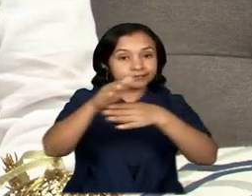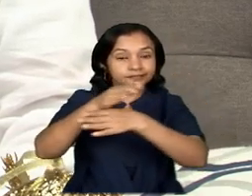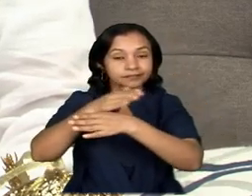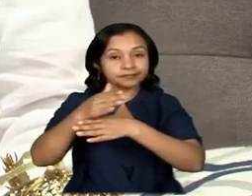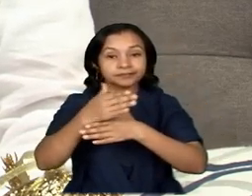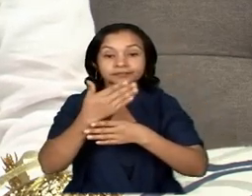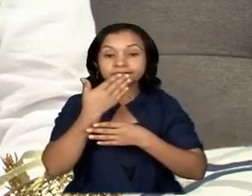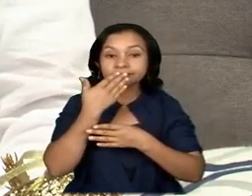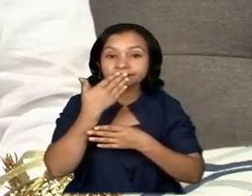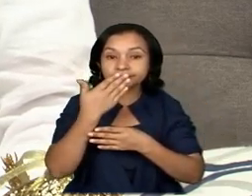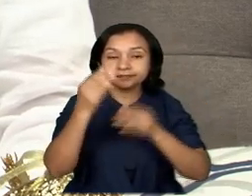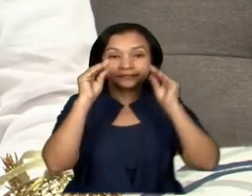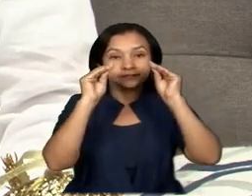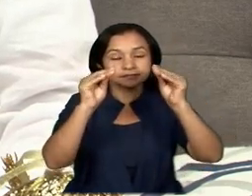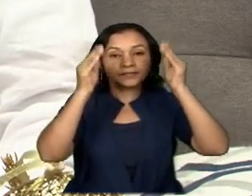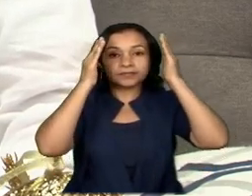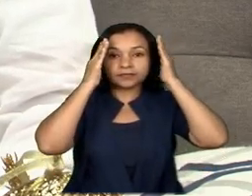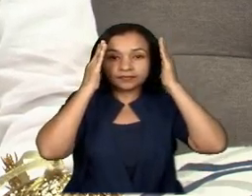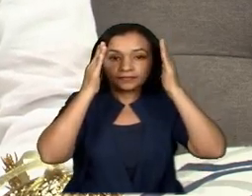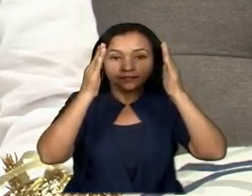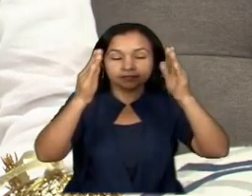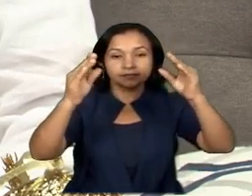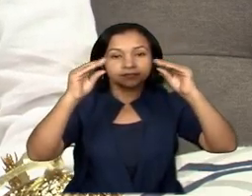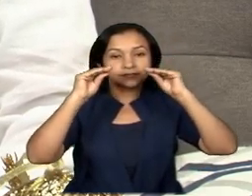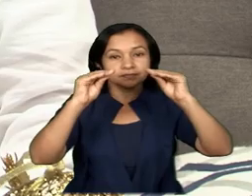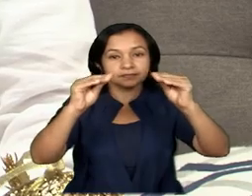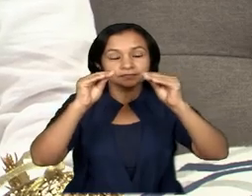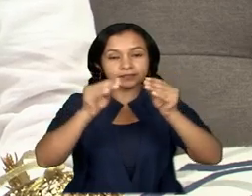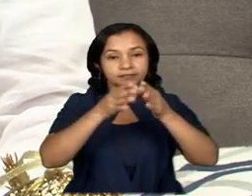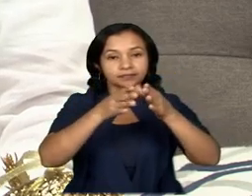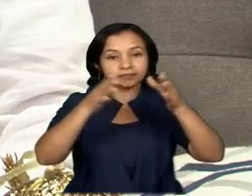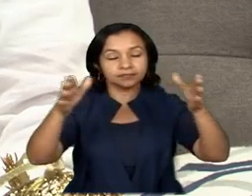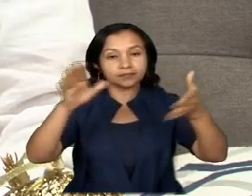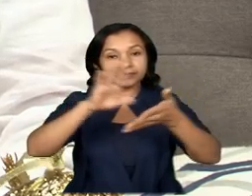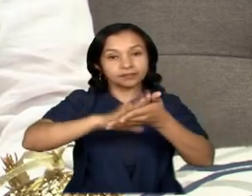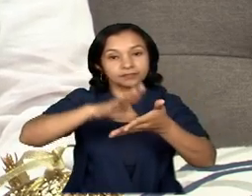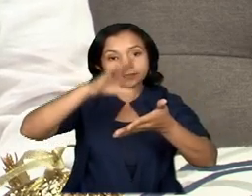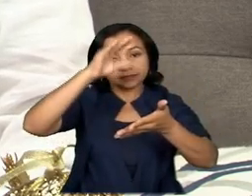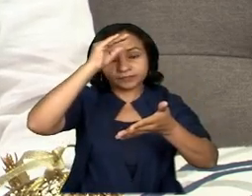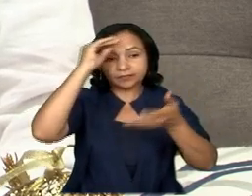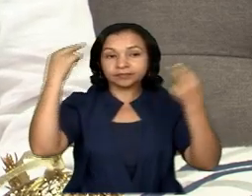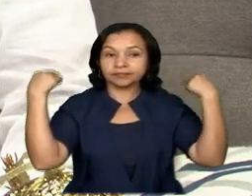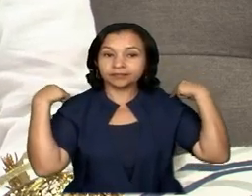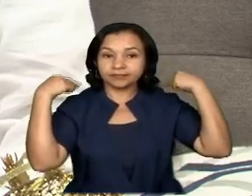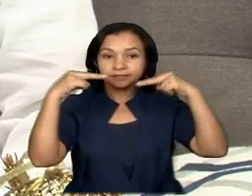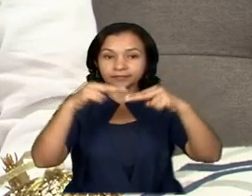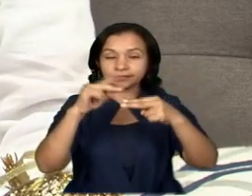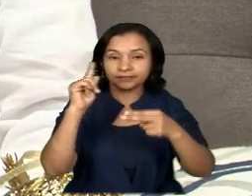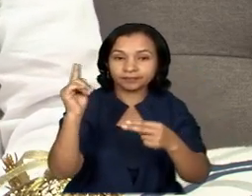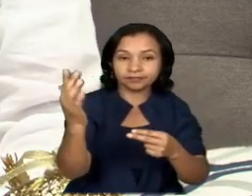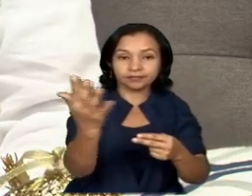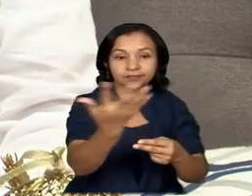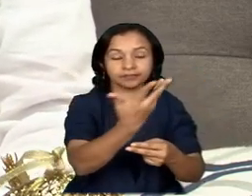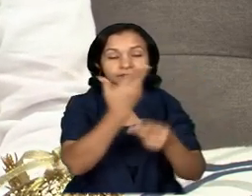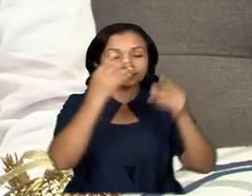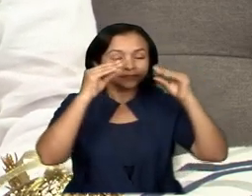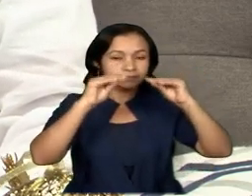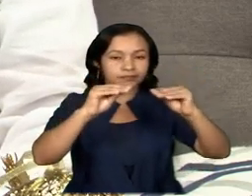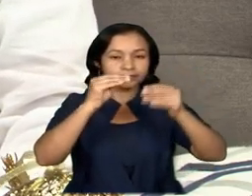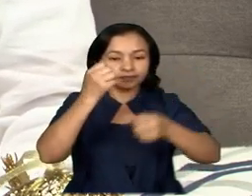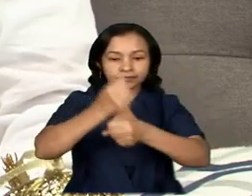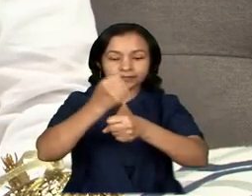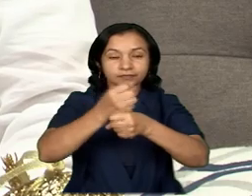calidad educativa, en la cobertura, en actualización, el crecimiento de las capacidades de nuestros docentes, de todos los servidores públicos del sistema educativo,